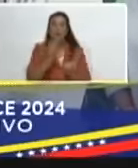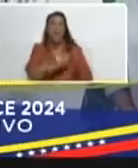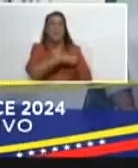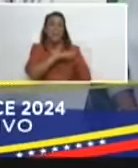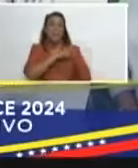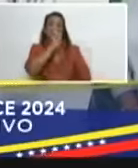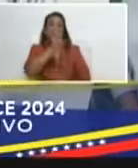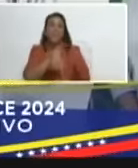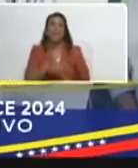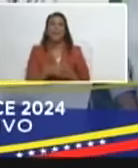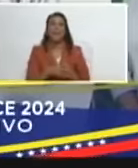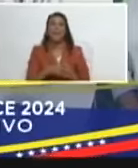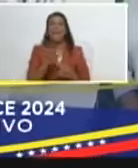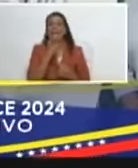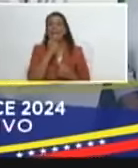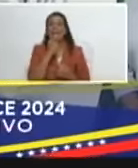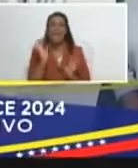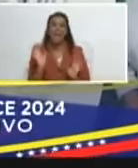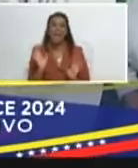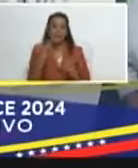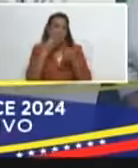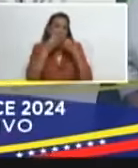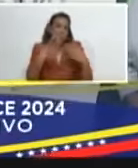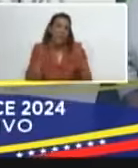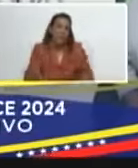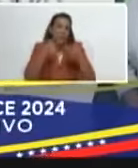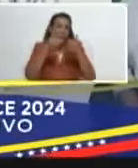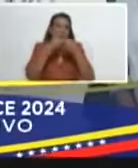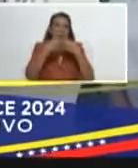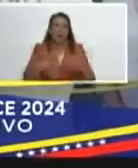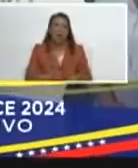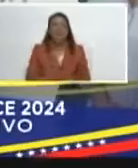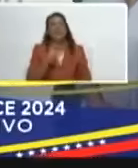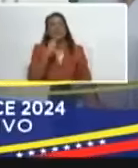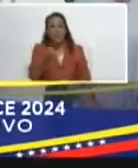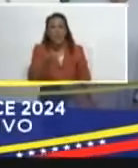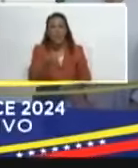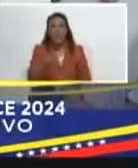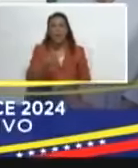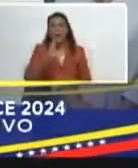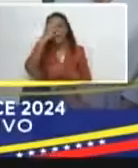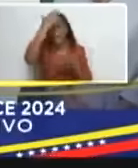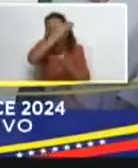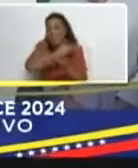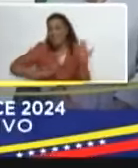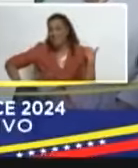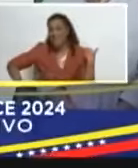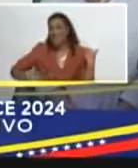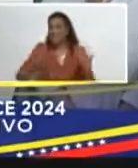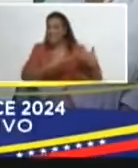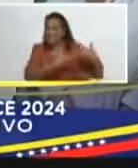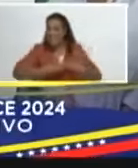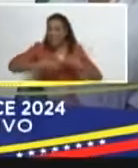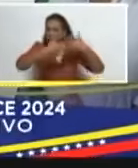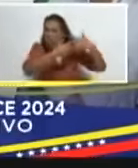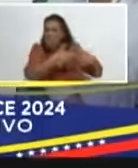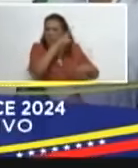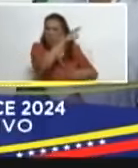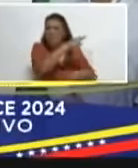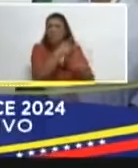español e inglés. Qué bon, qué bon. Yo dije a Biden, el siguiente.